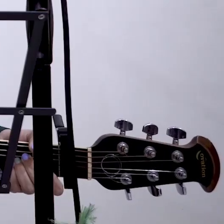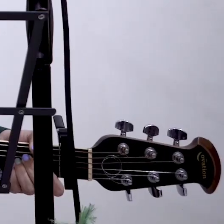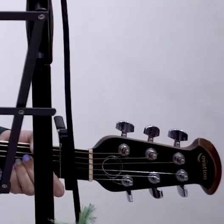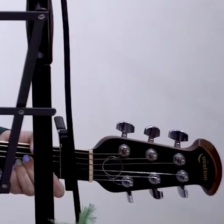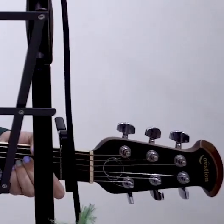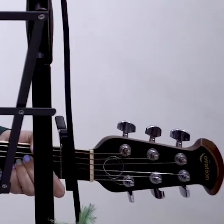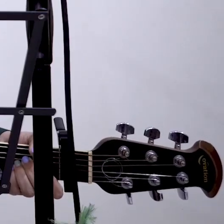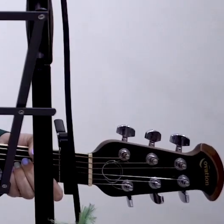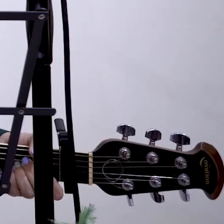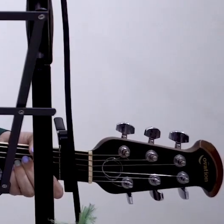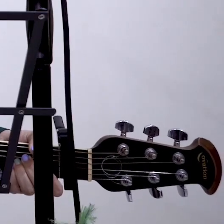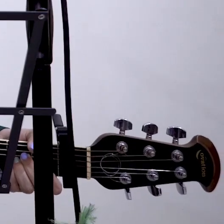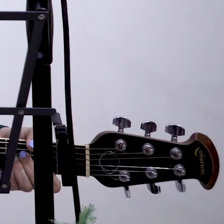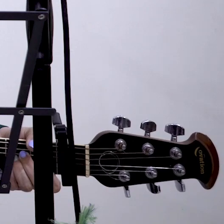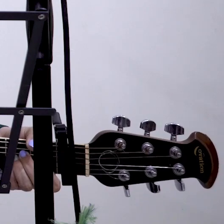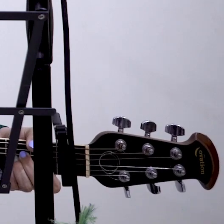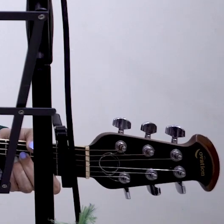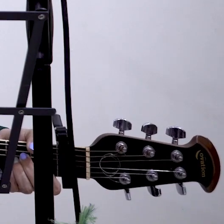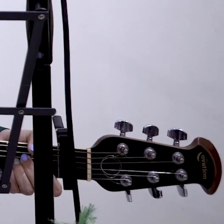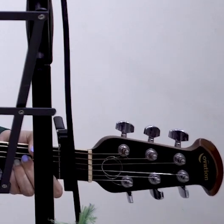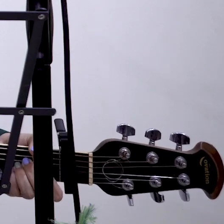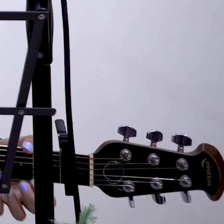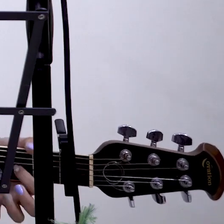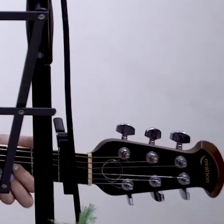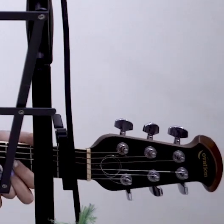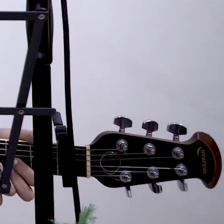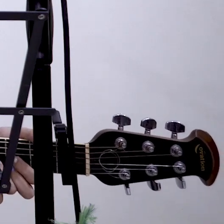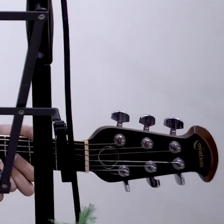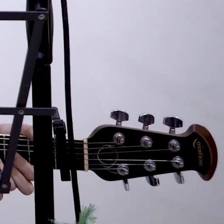Eres Cordero de Dios,